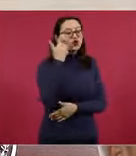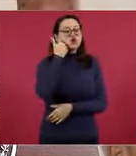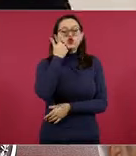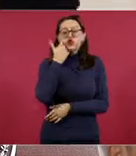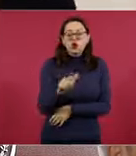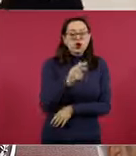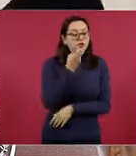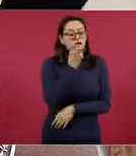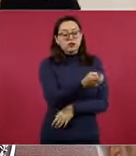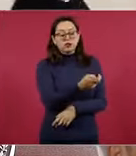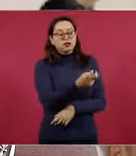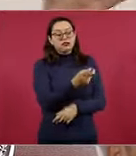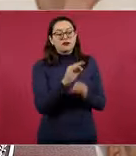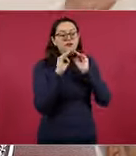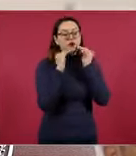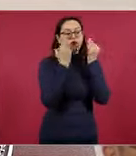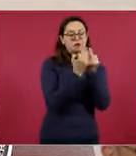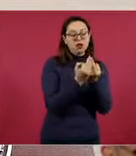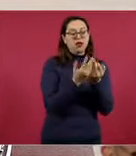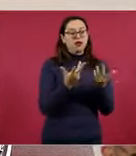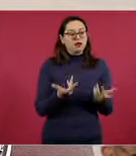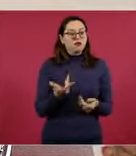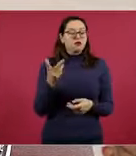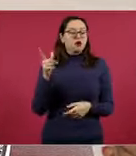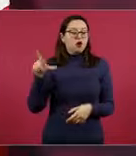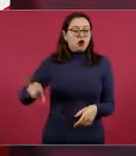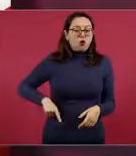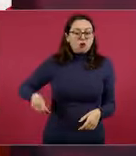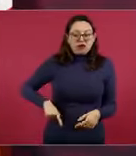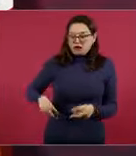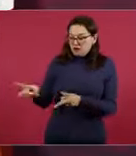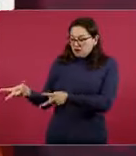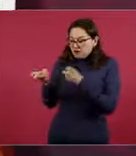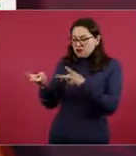porque es una política de pillaje inhumana,